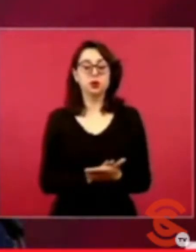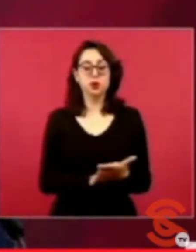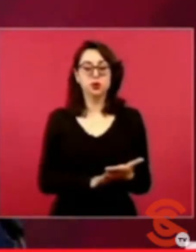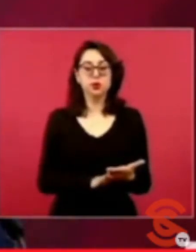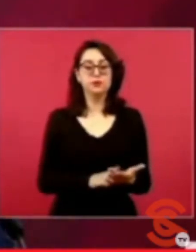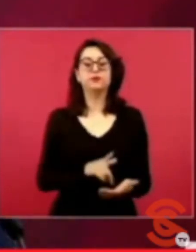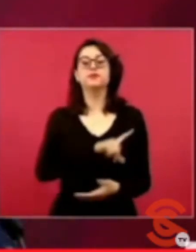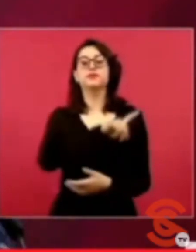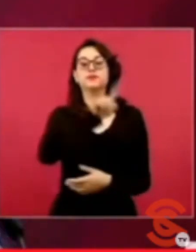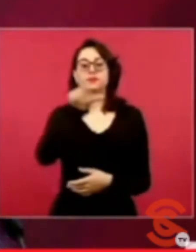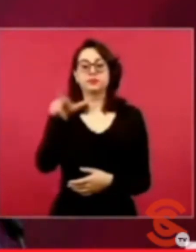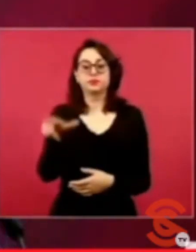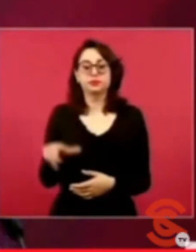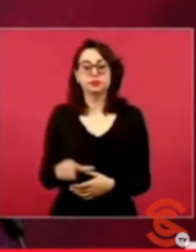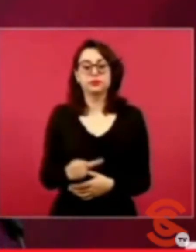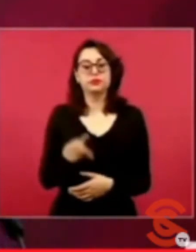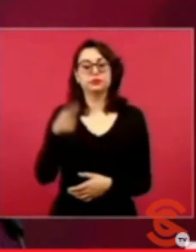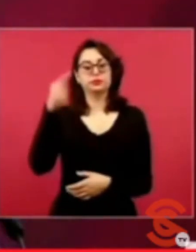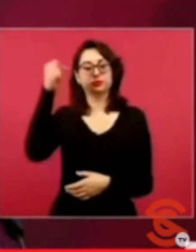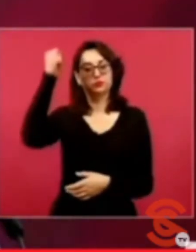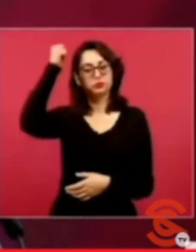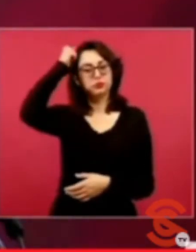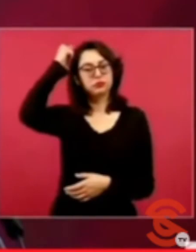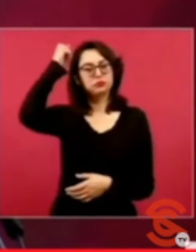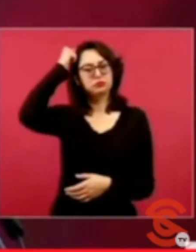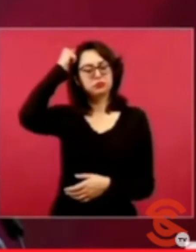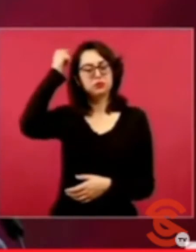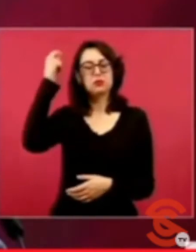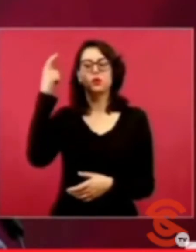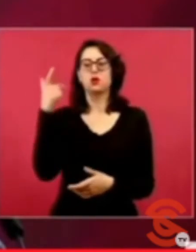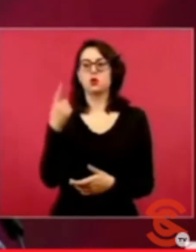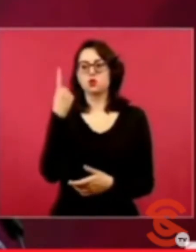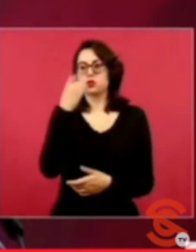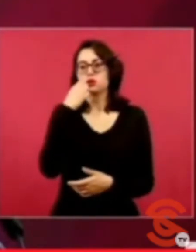y no estaba metida en cuestiones políticas.